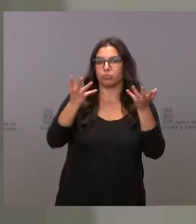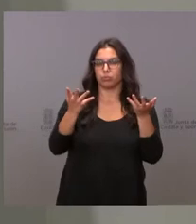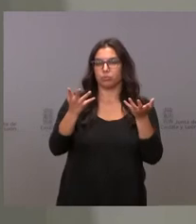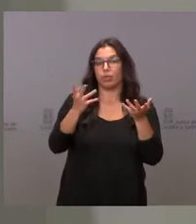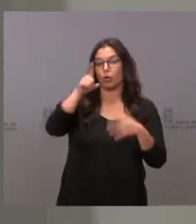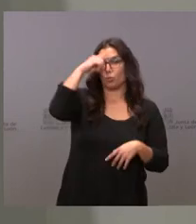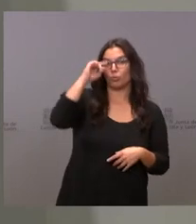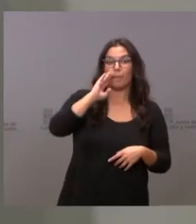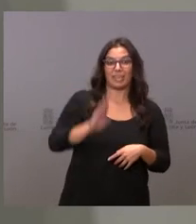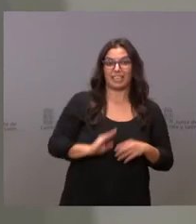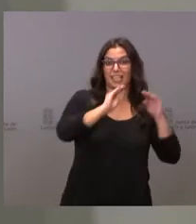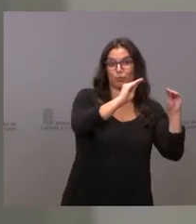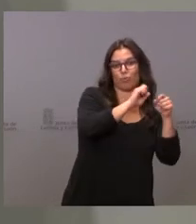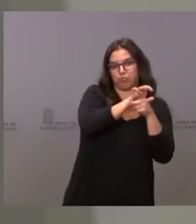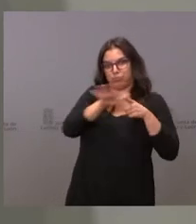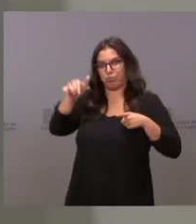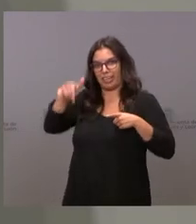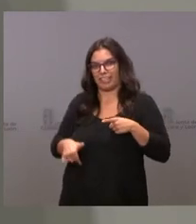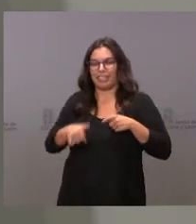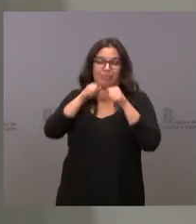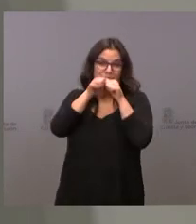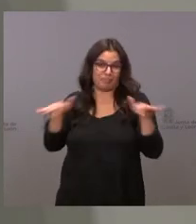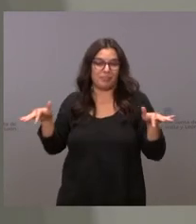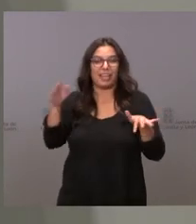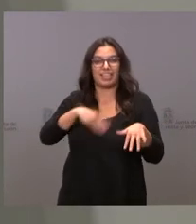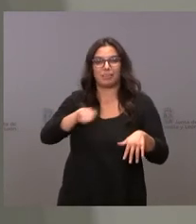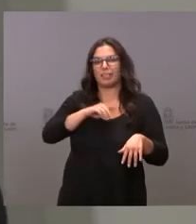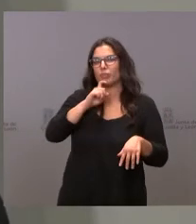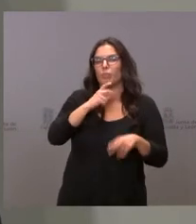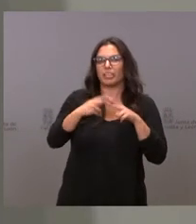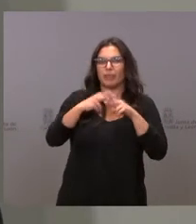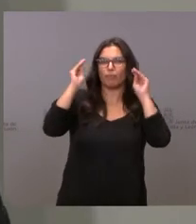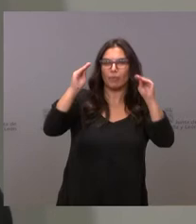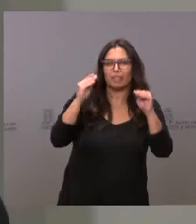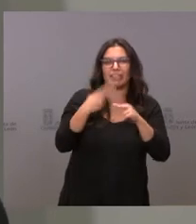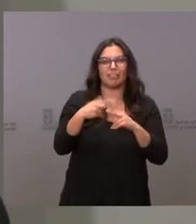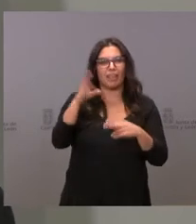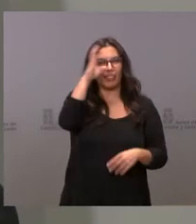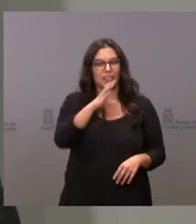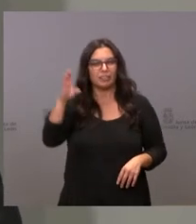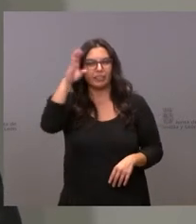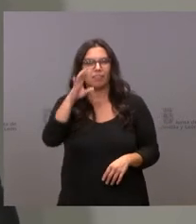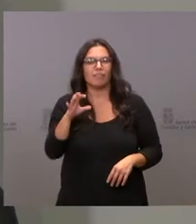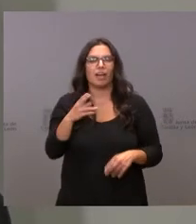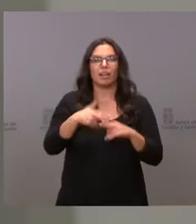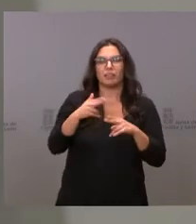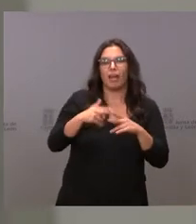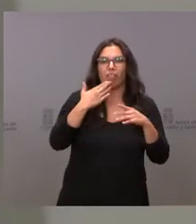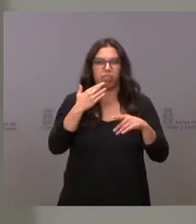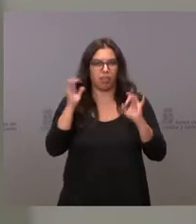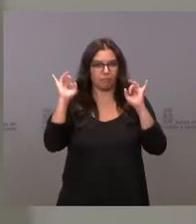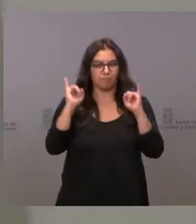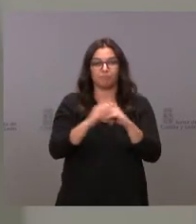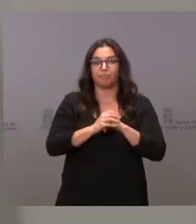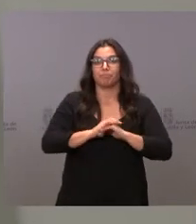en España mediante la financiación y la promoción de actividades formativas, científicas y culturales. Con